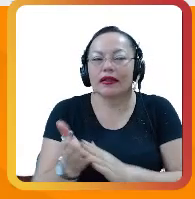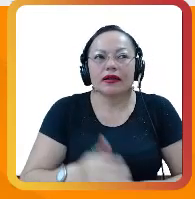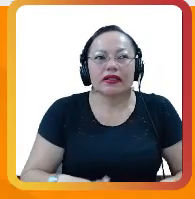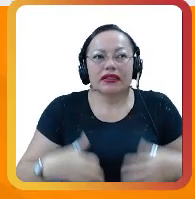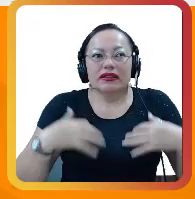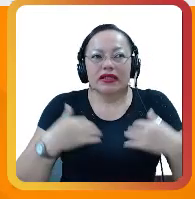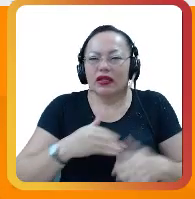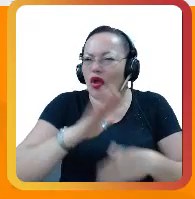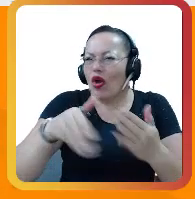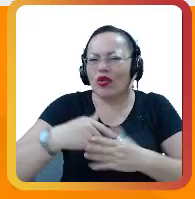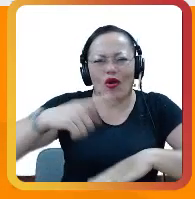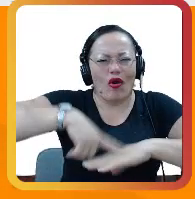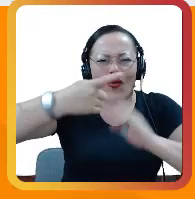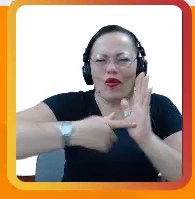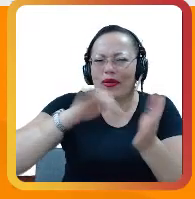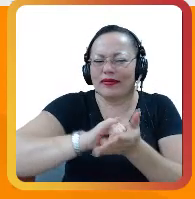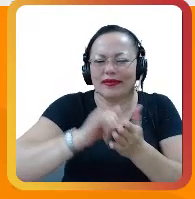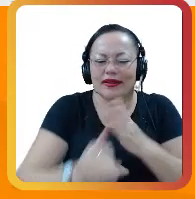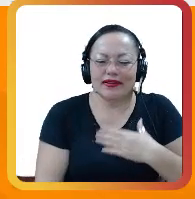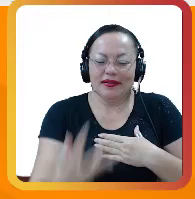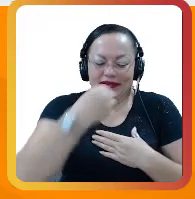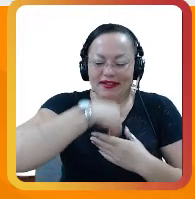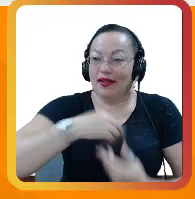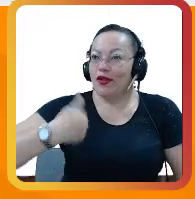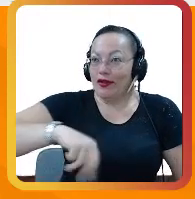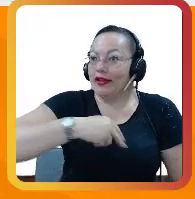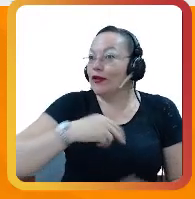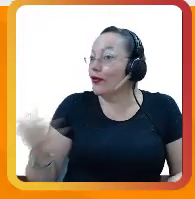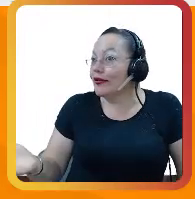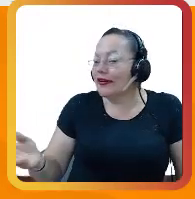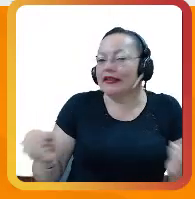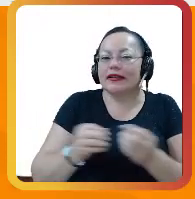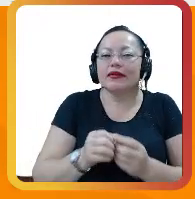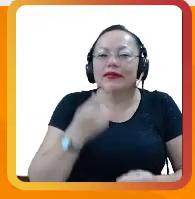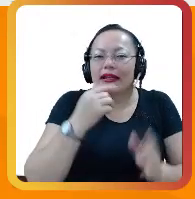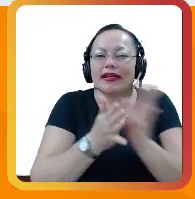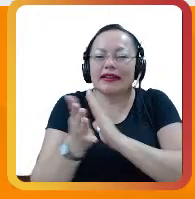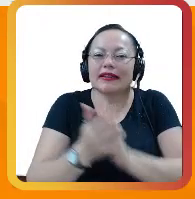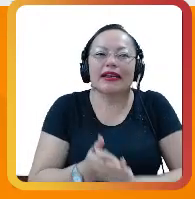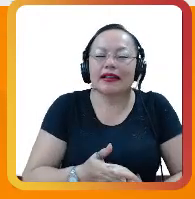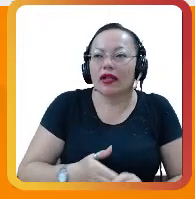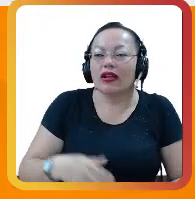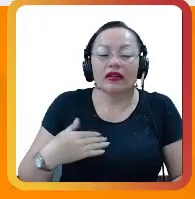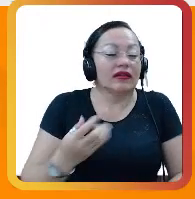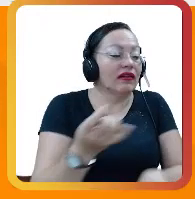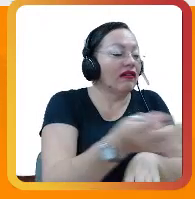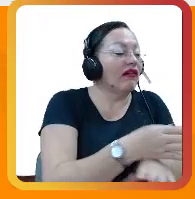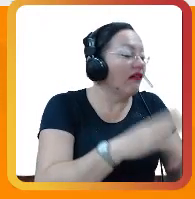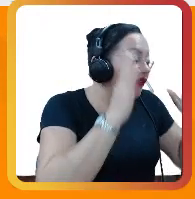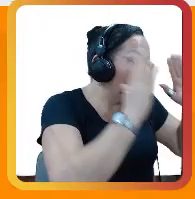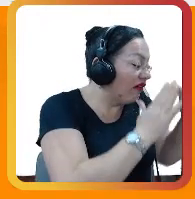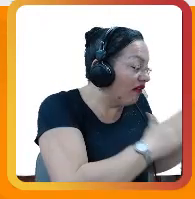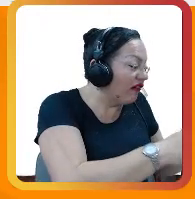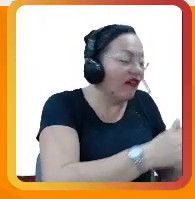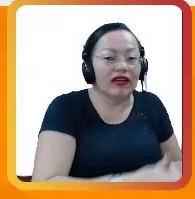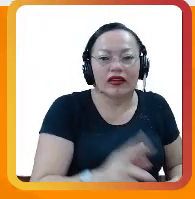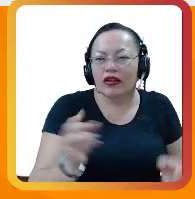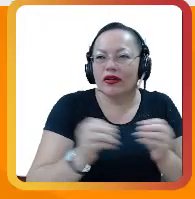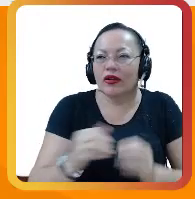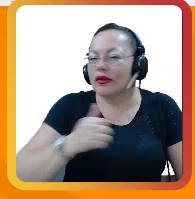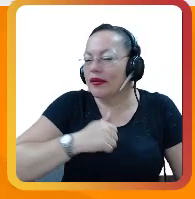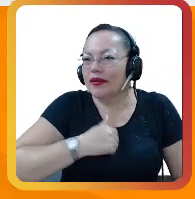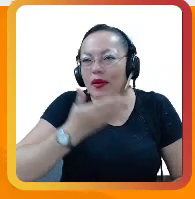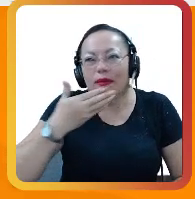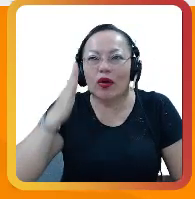y todo lo que tenemos dentro de nosotros. Entonces, no se trata de superar a los demás, sino ver un futuro, lo que